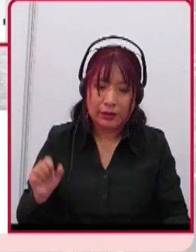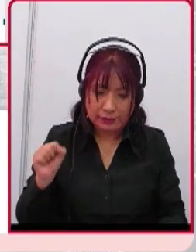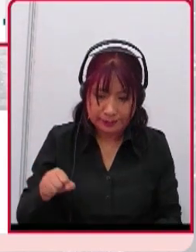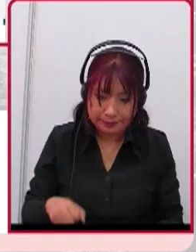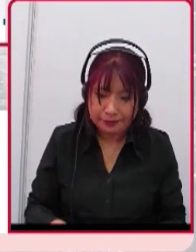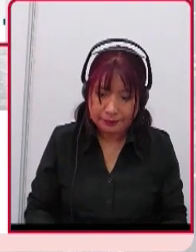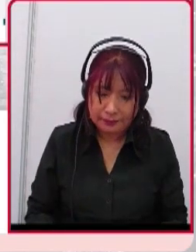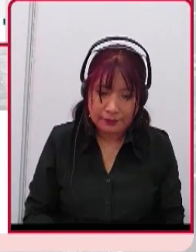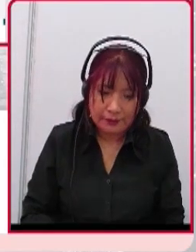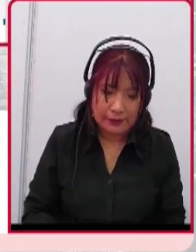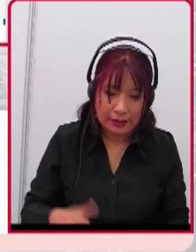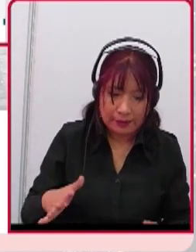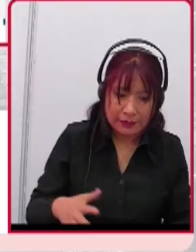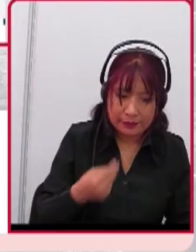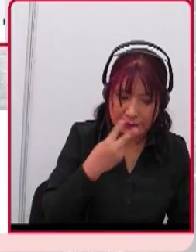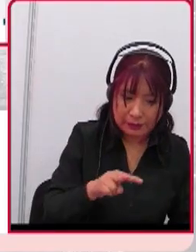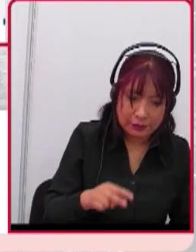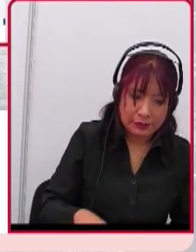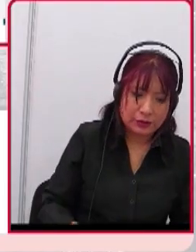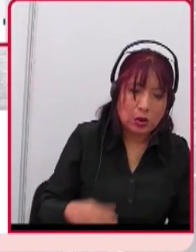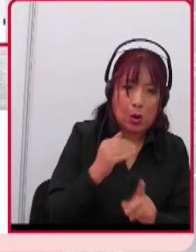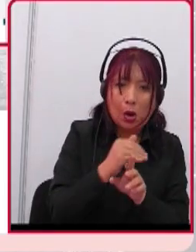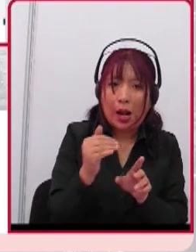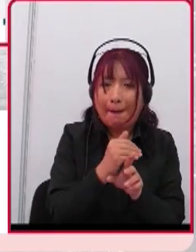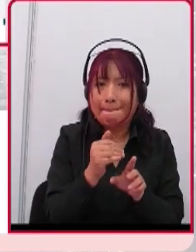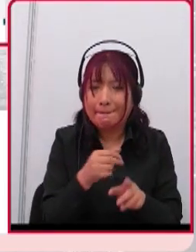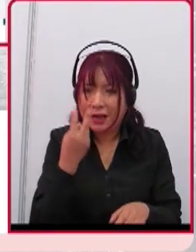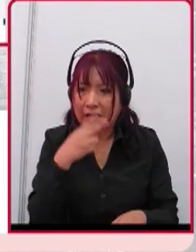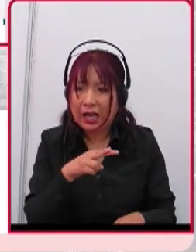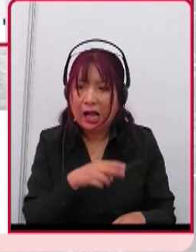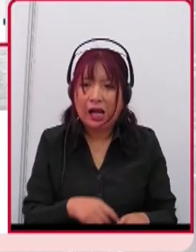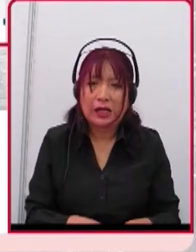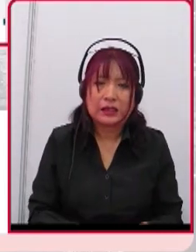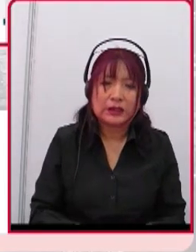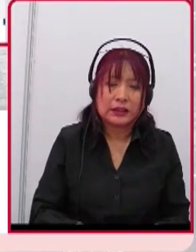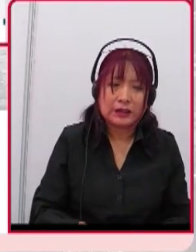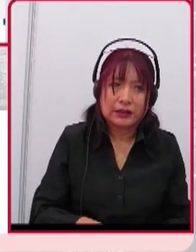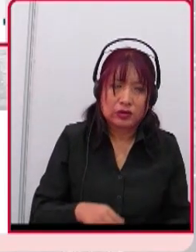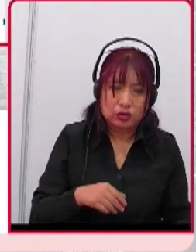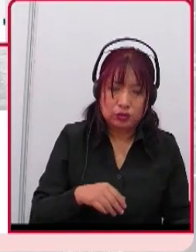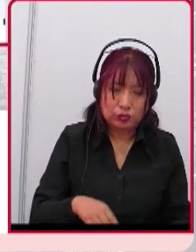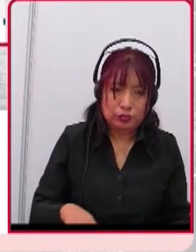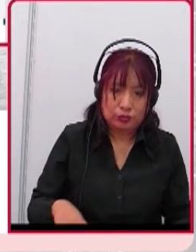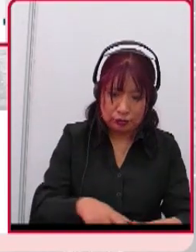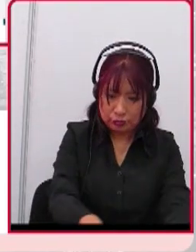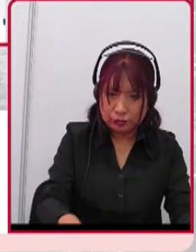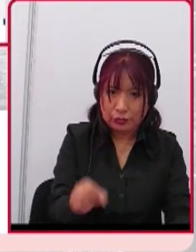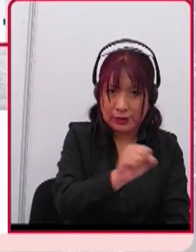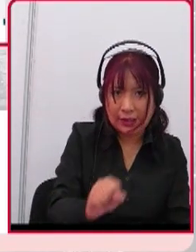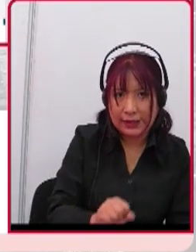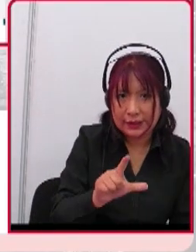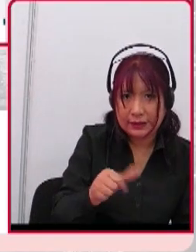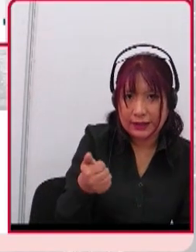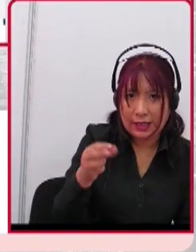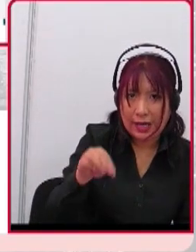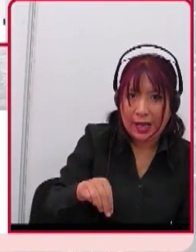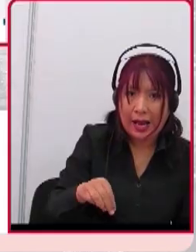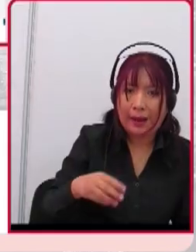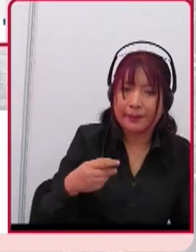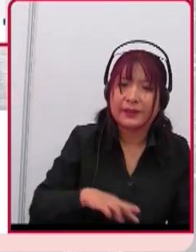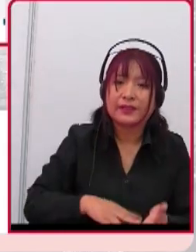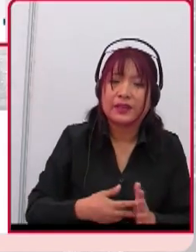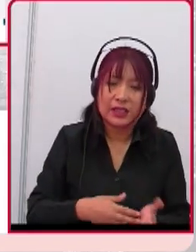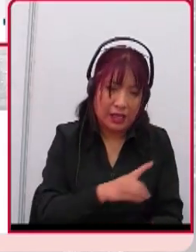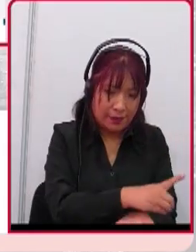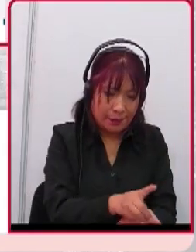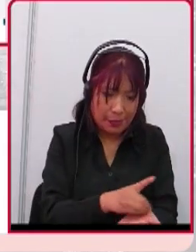es una media y una varianza con respecto a la precisión del sistema de localización SLAM. Es muy importante no solo en